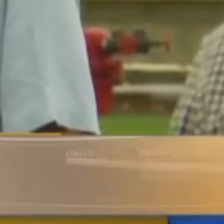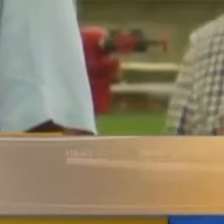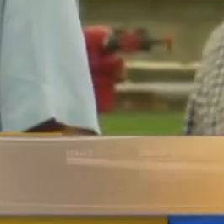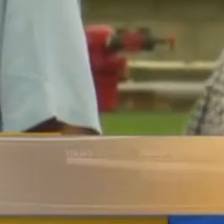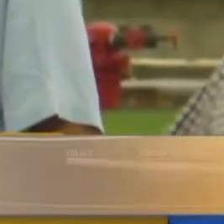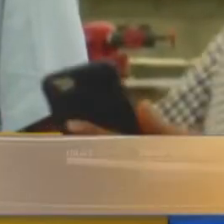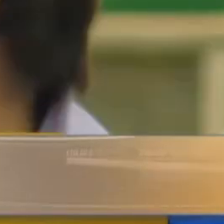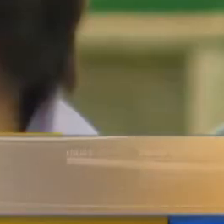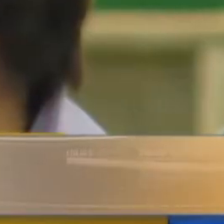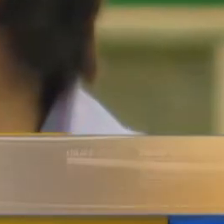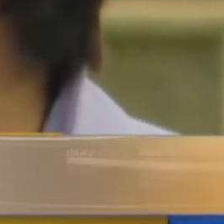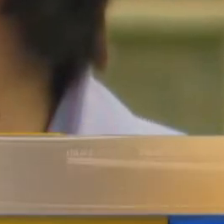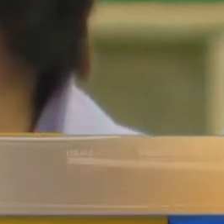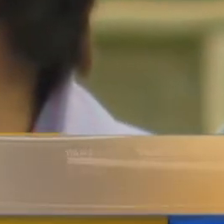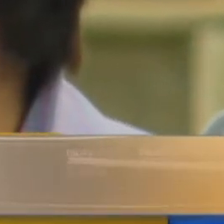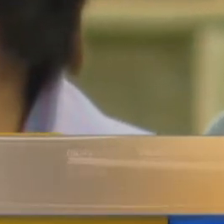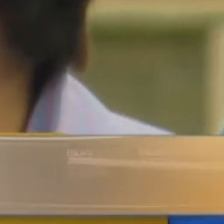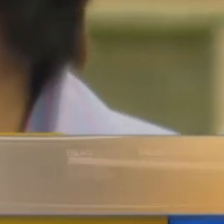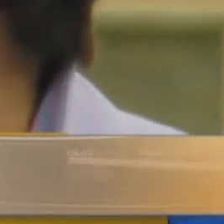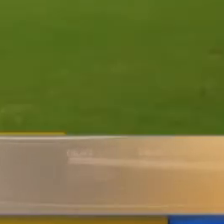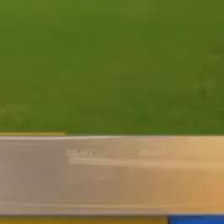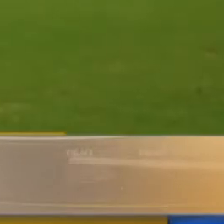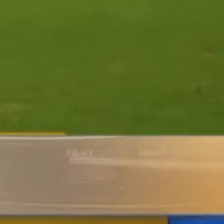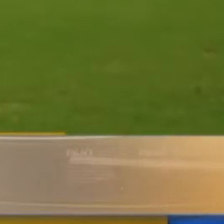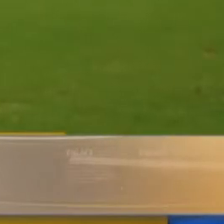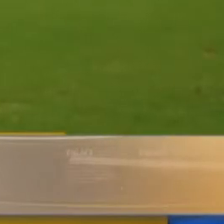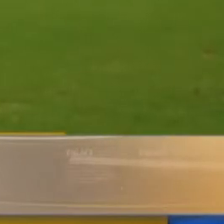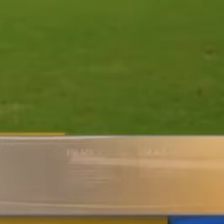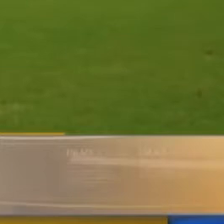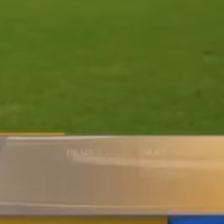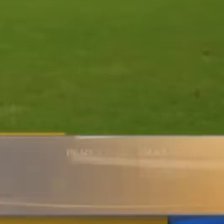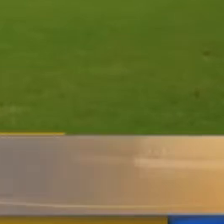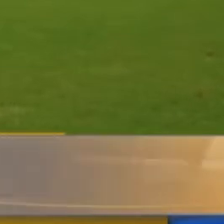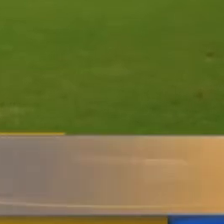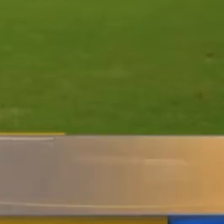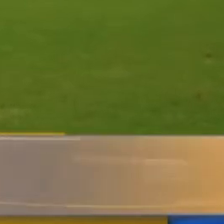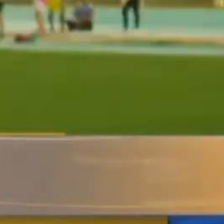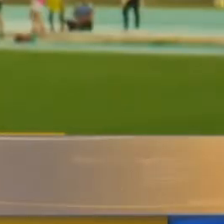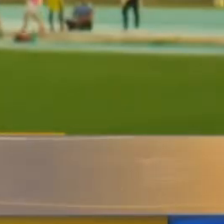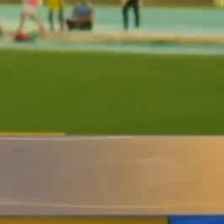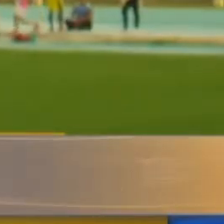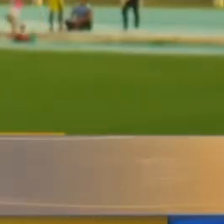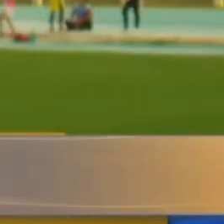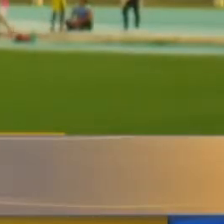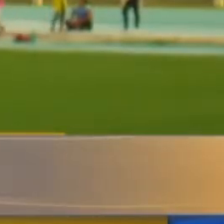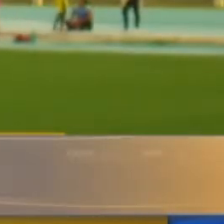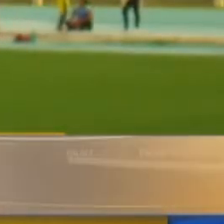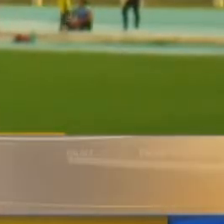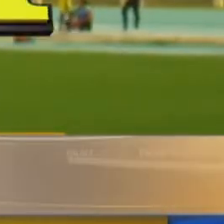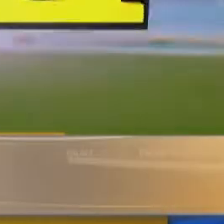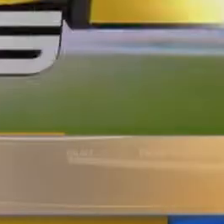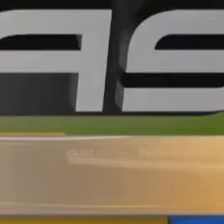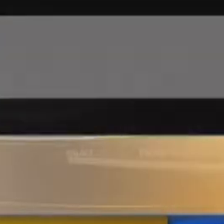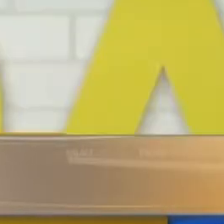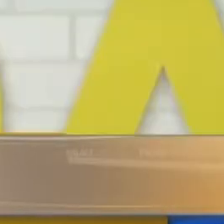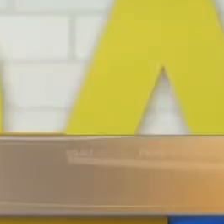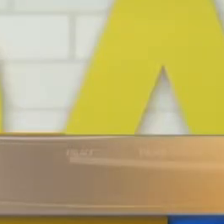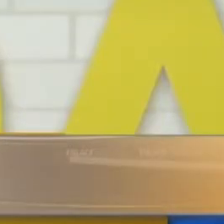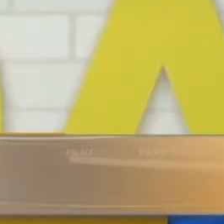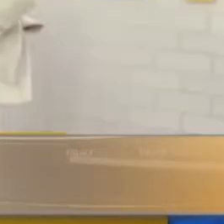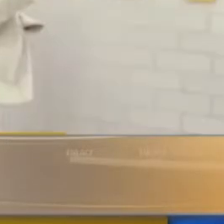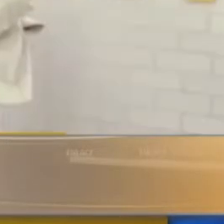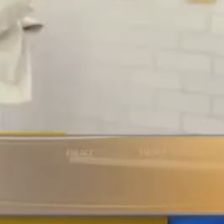Y en deportes, salió Odilio Marín de la presidencia de la Alianza Petrolera. En su reemplazo llegó el empresario Carlos Ferreira. Y